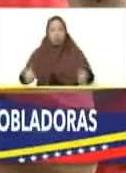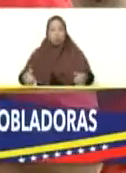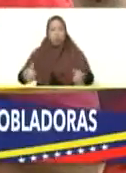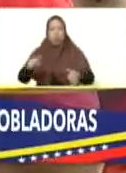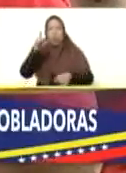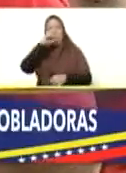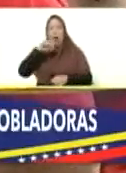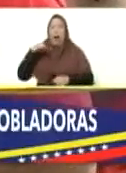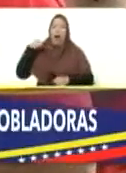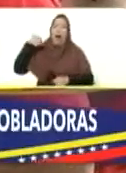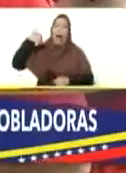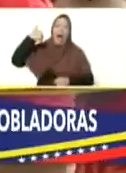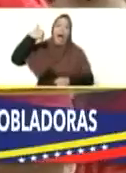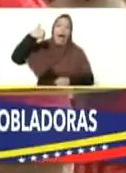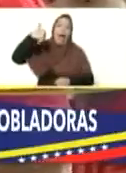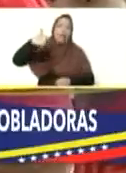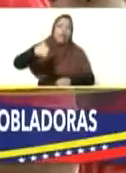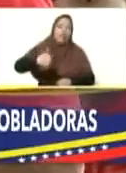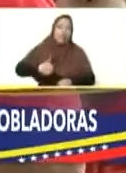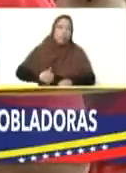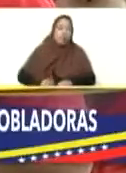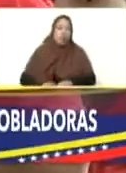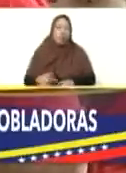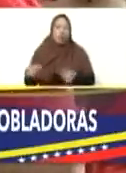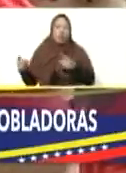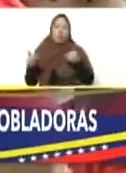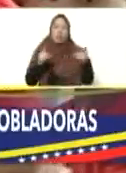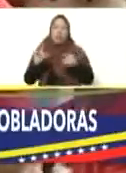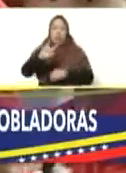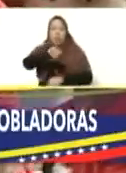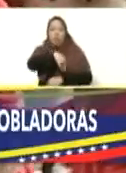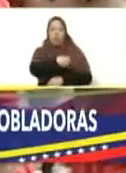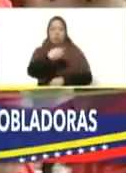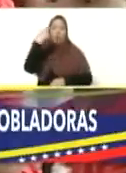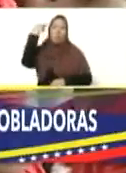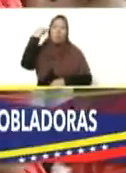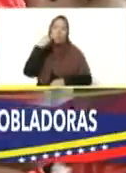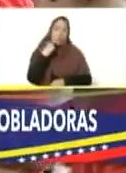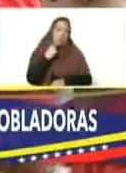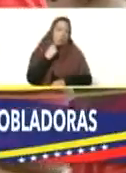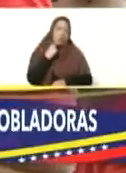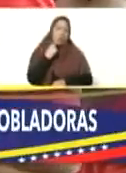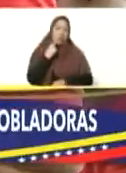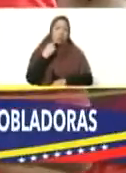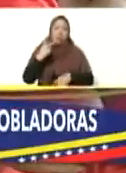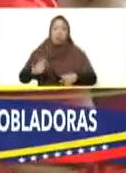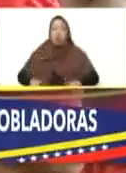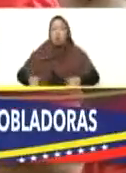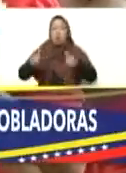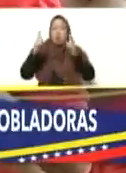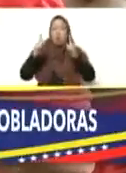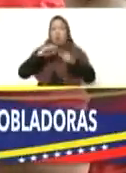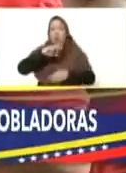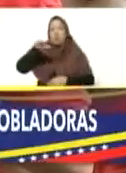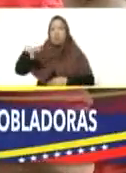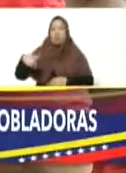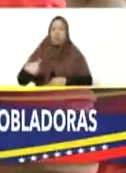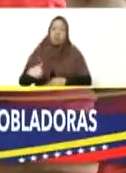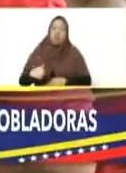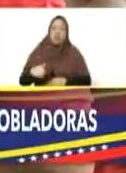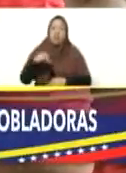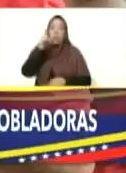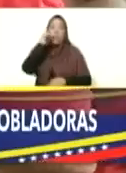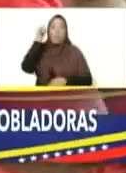años de discusión un proceso muy largo en los espacios de la universidad bolivariana que eso nos permitió a nosotros a nosotras y nosotros